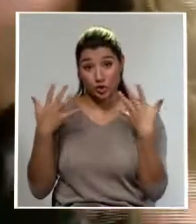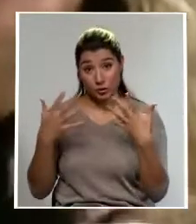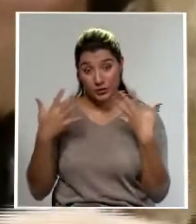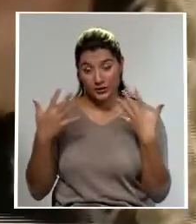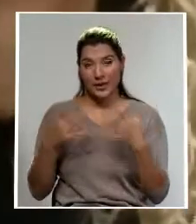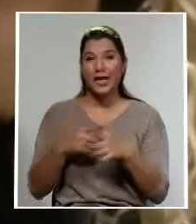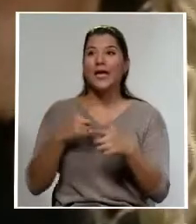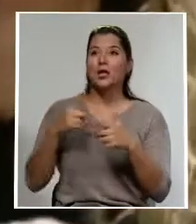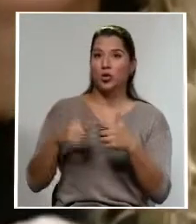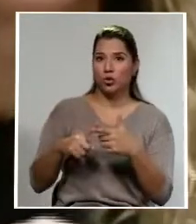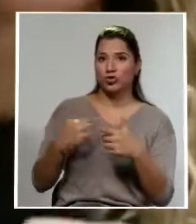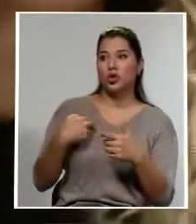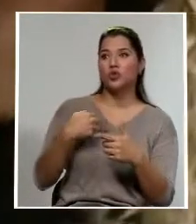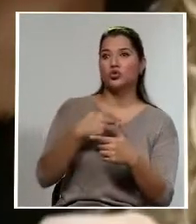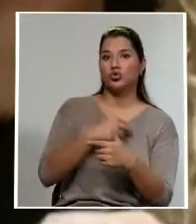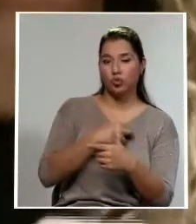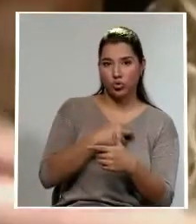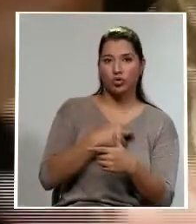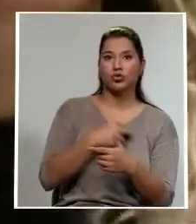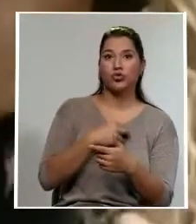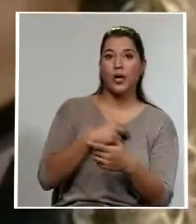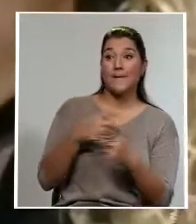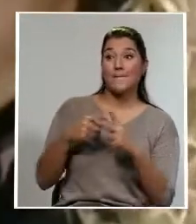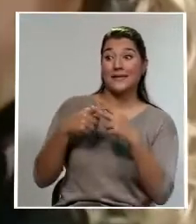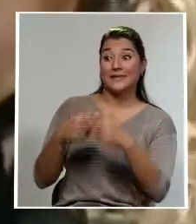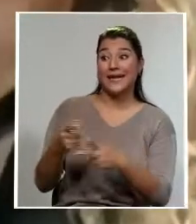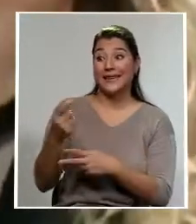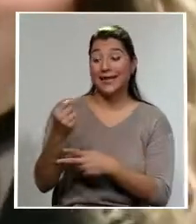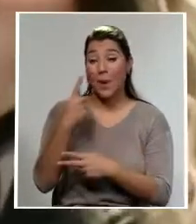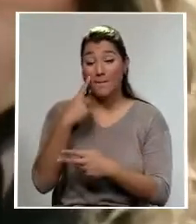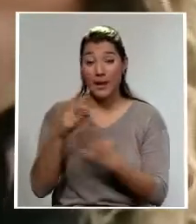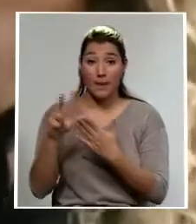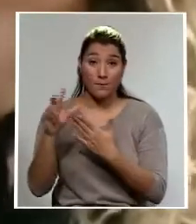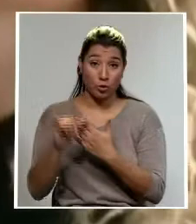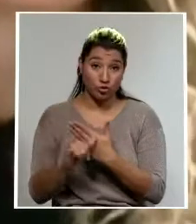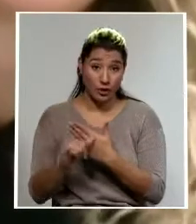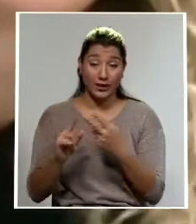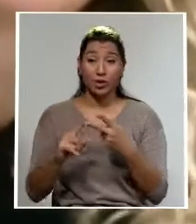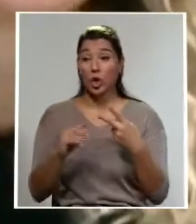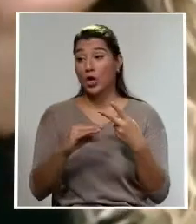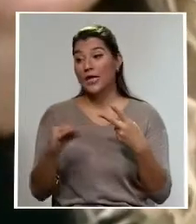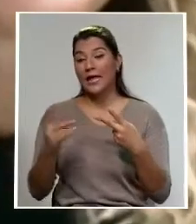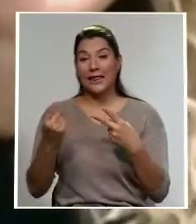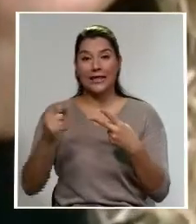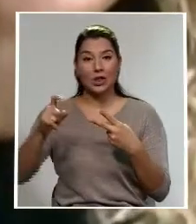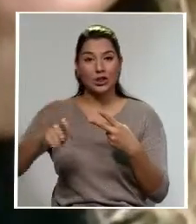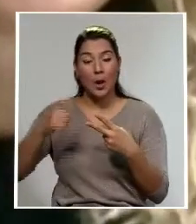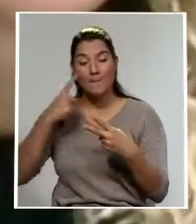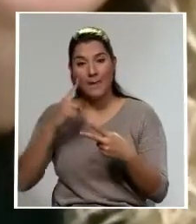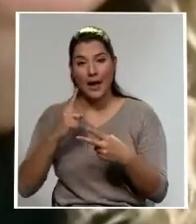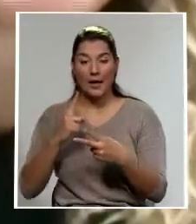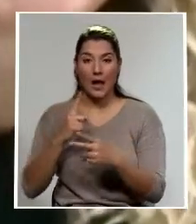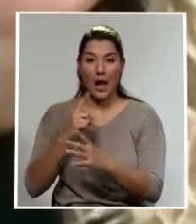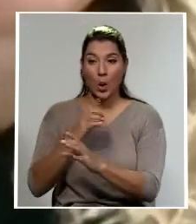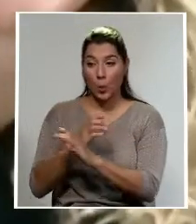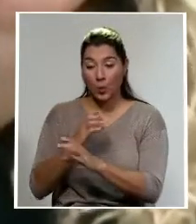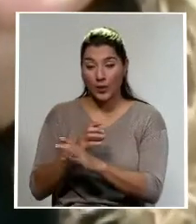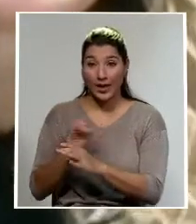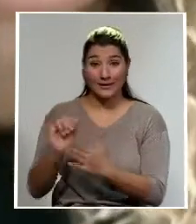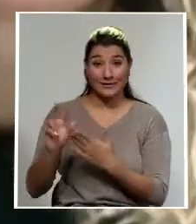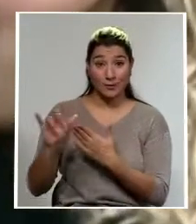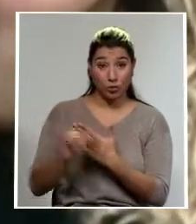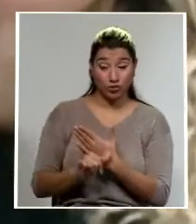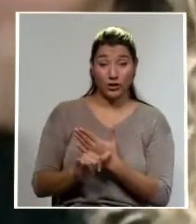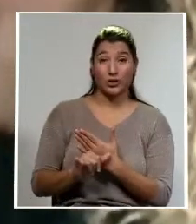financiar la obra, sino la operación y el mantenimiento de proyectos que vienen a generar electricidad todavía más amigable para el